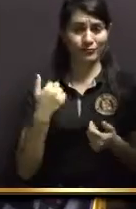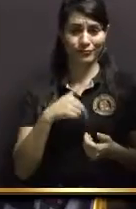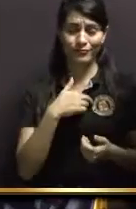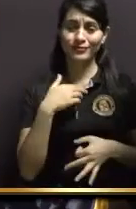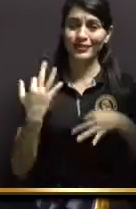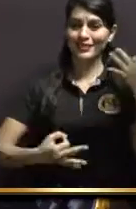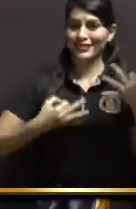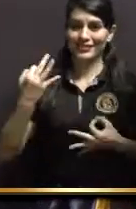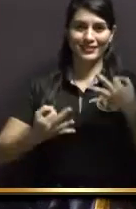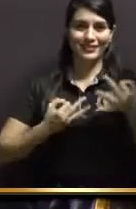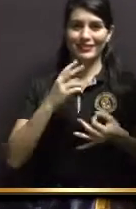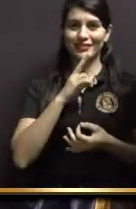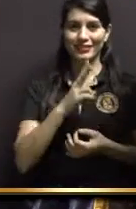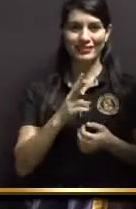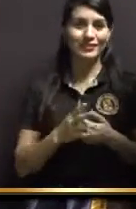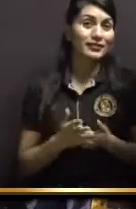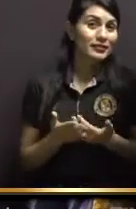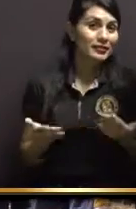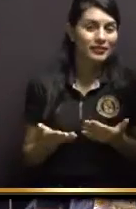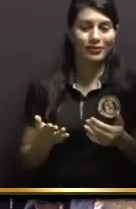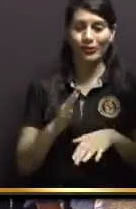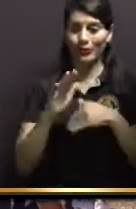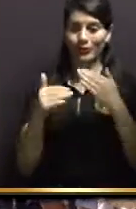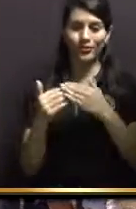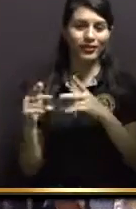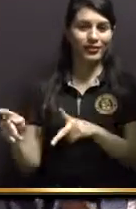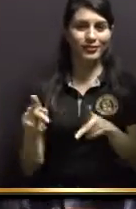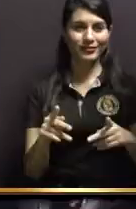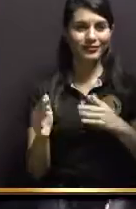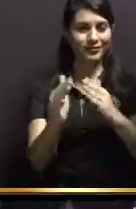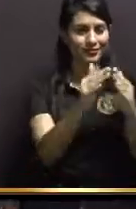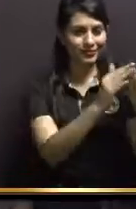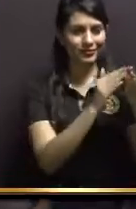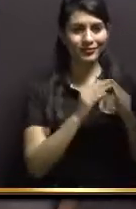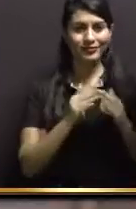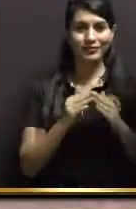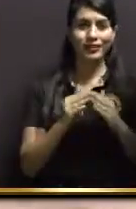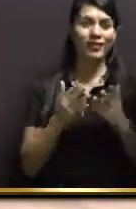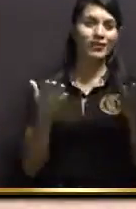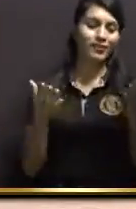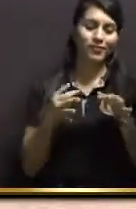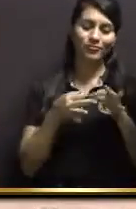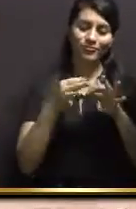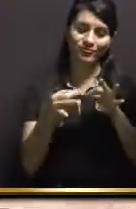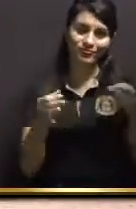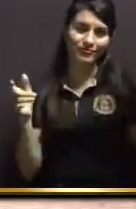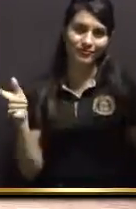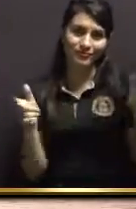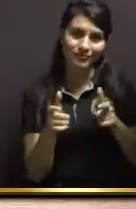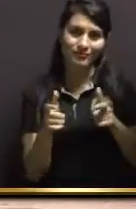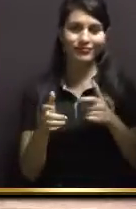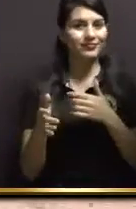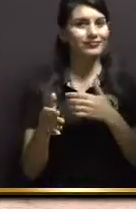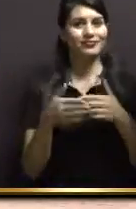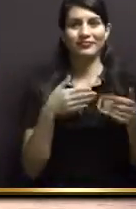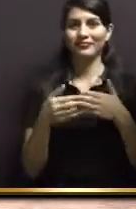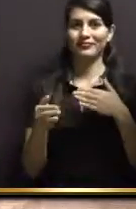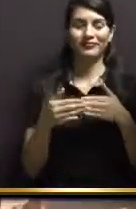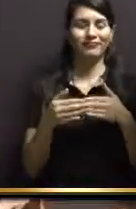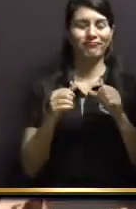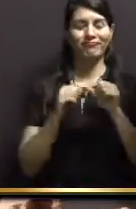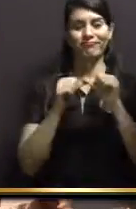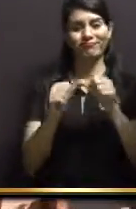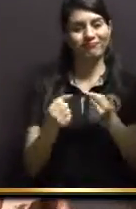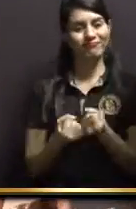No, contentísimo, ¿va? Usted ya puede ver todos los vecinos acá, pues. Esta es una aldea pequeña, pero una aldea que siempre